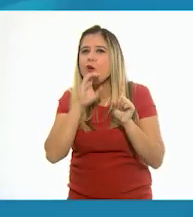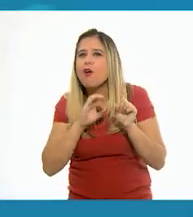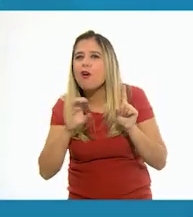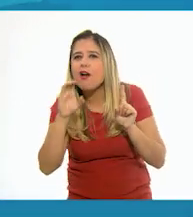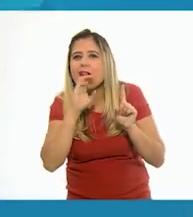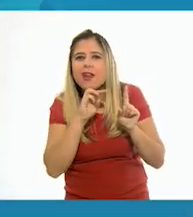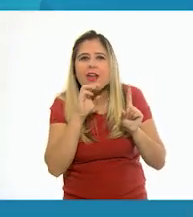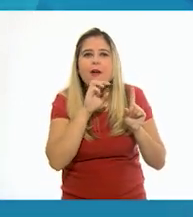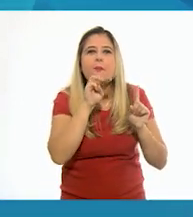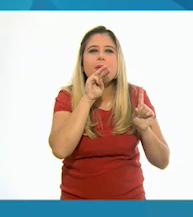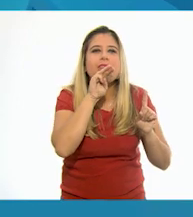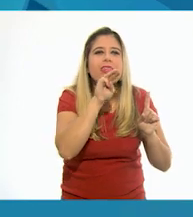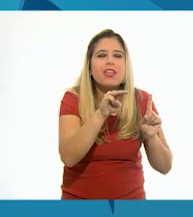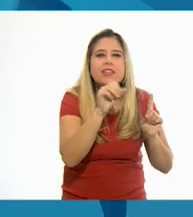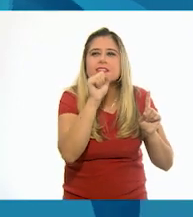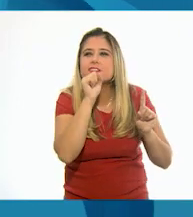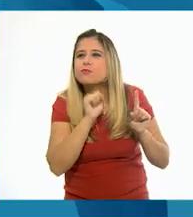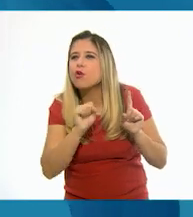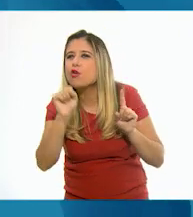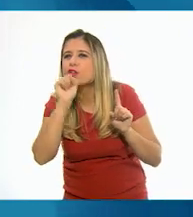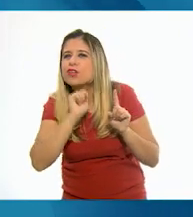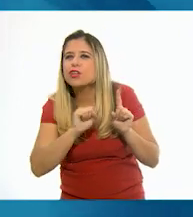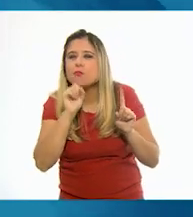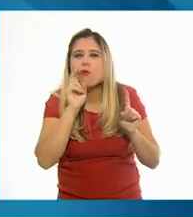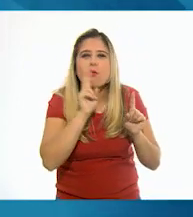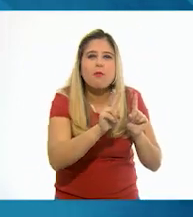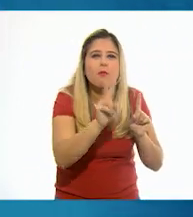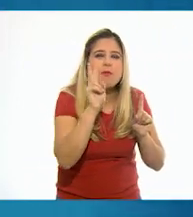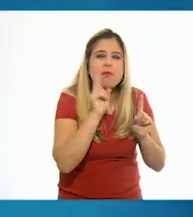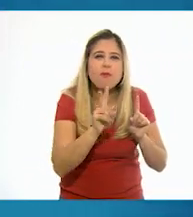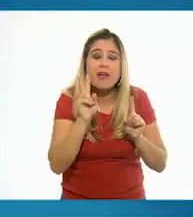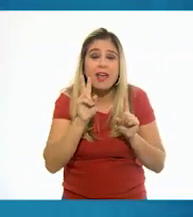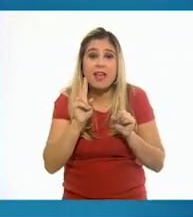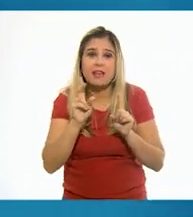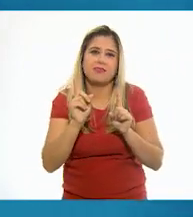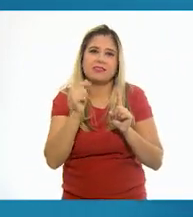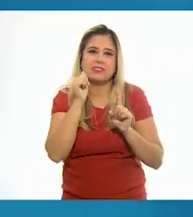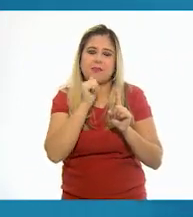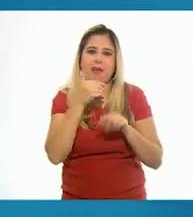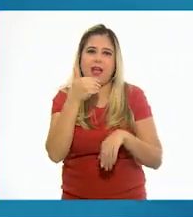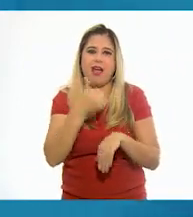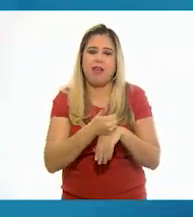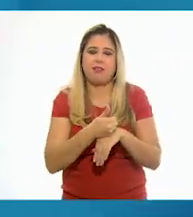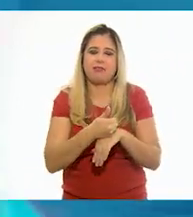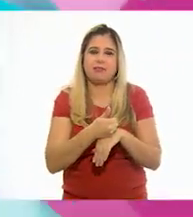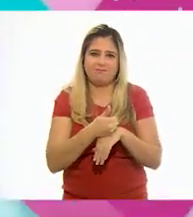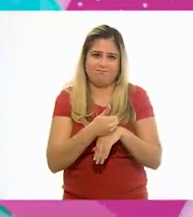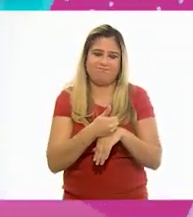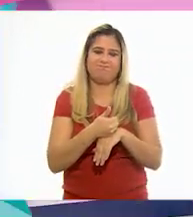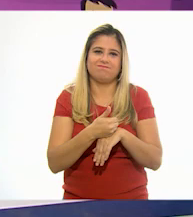y se la pasa buscando por donde quiera, en lugar de recibir un premio, recibe un castigo.